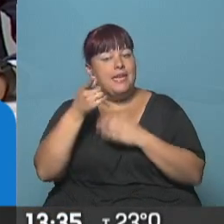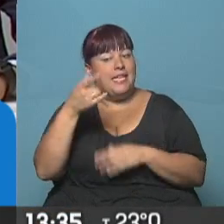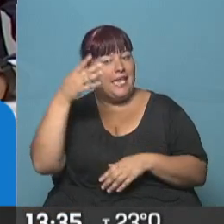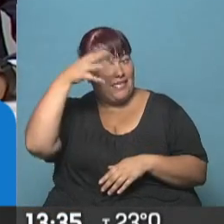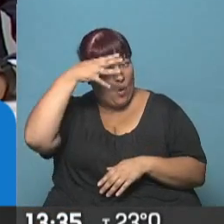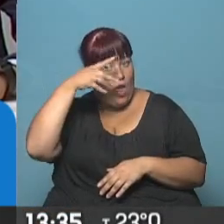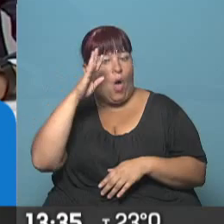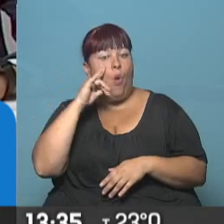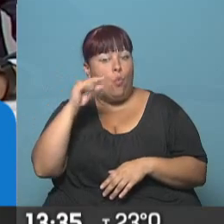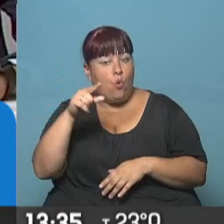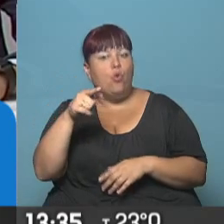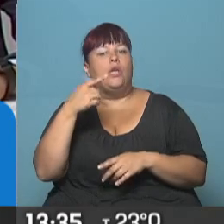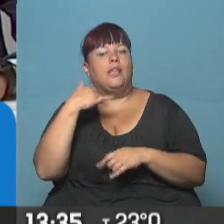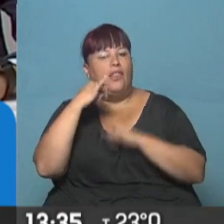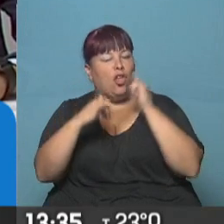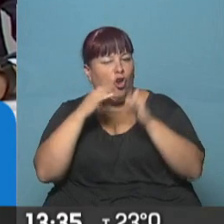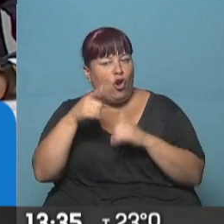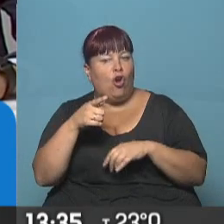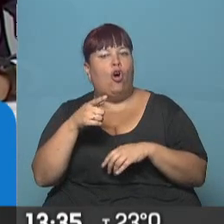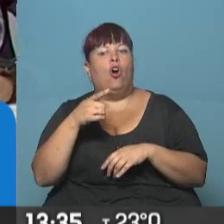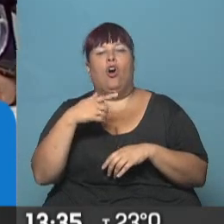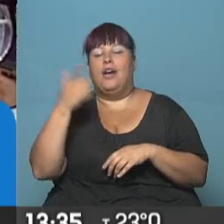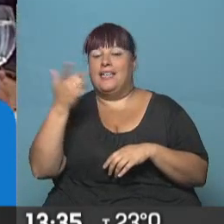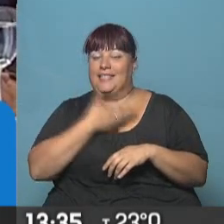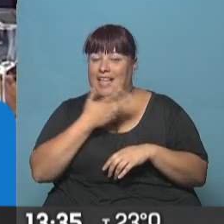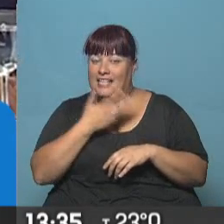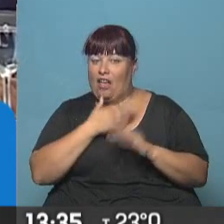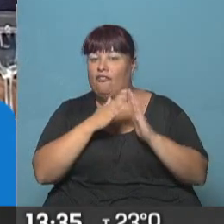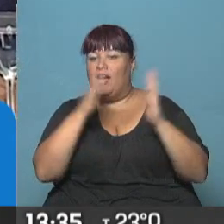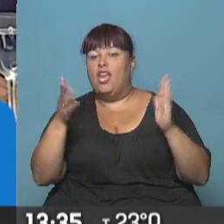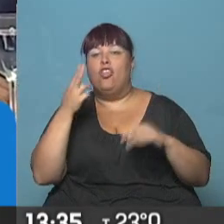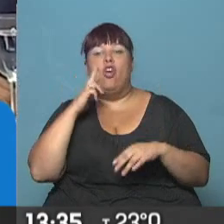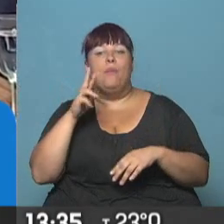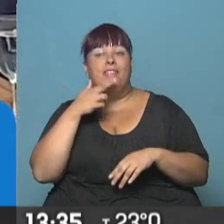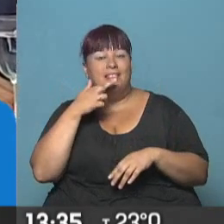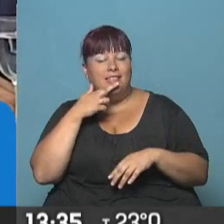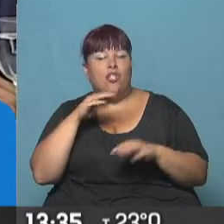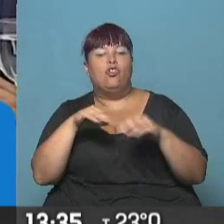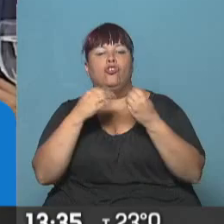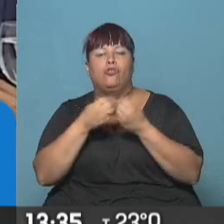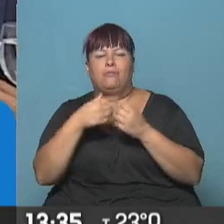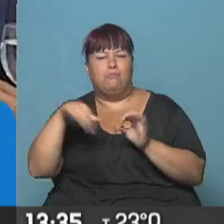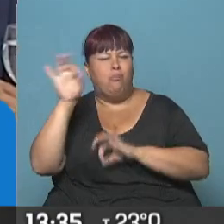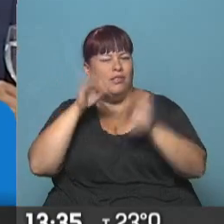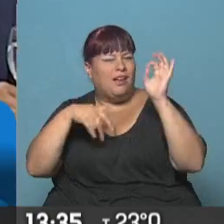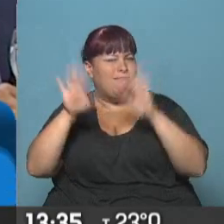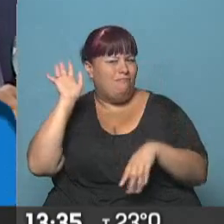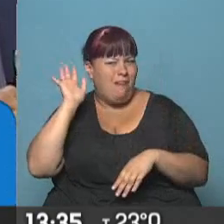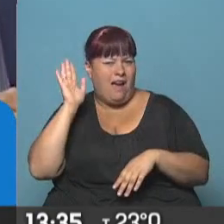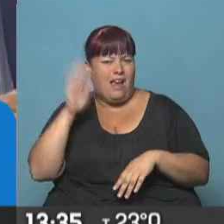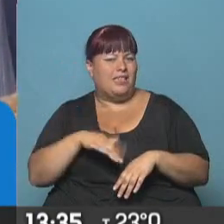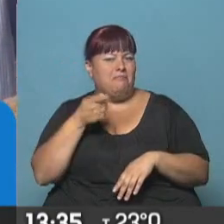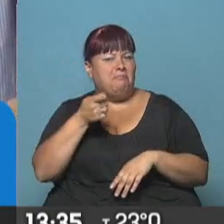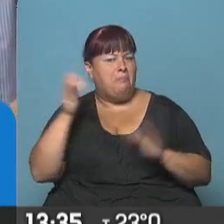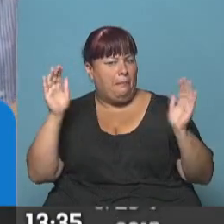patricia bullrrich acaba de señalar que es de santa fe durante 2017 se registró una de las tasas más bajas en